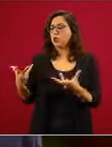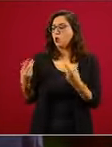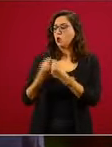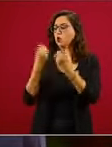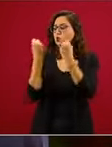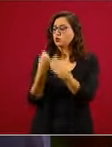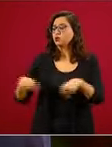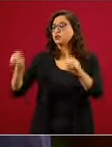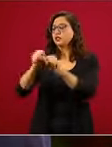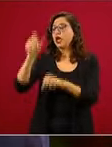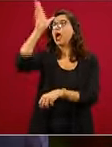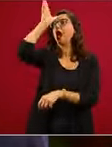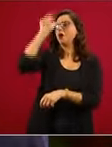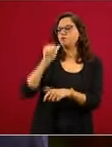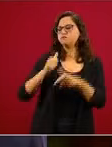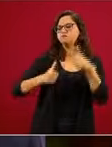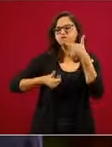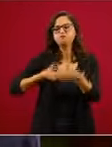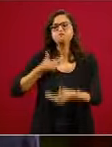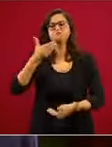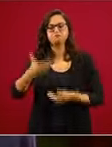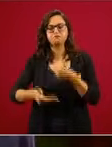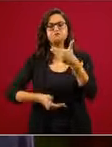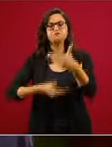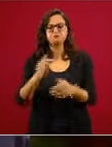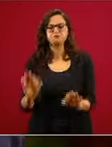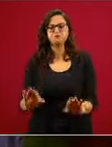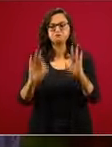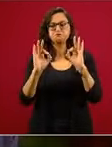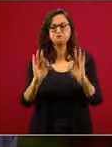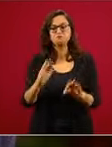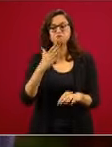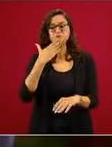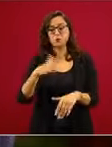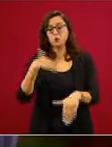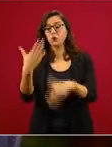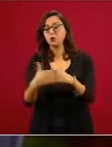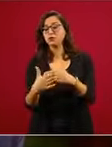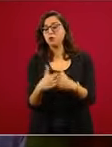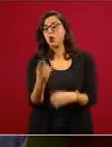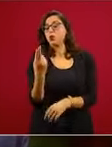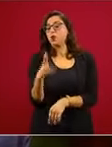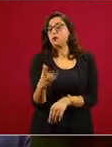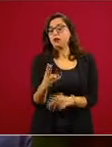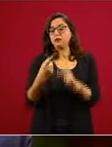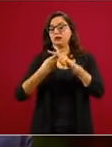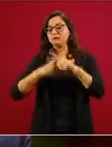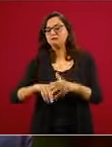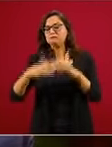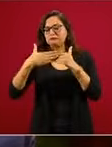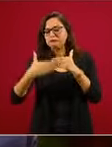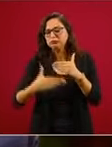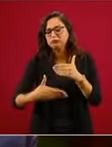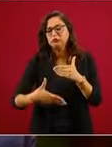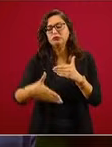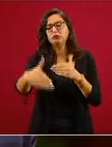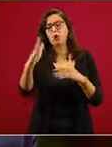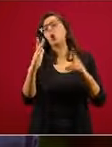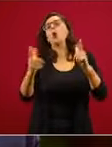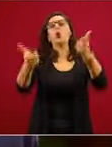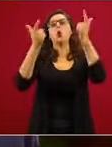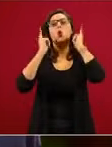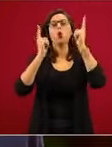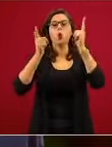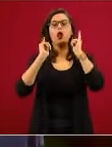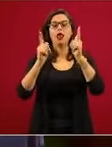que ese acuerdo dé resultados desde noviembre y que podamos empezar a aplicar la vacuna a